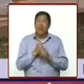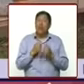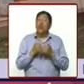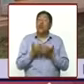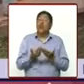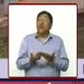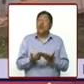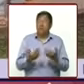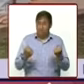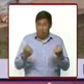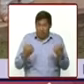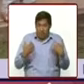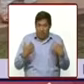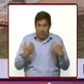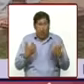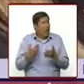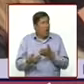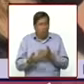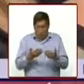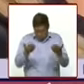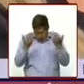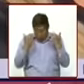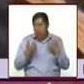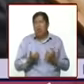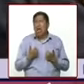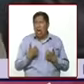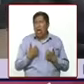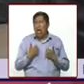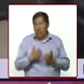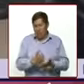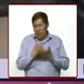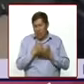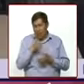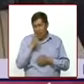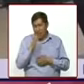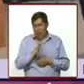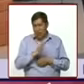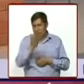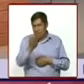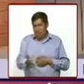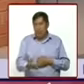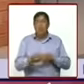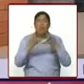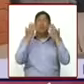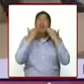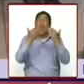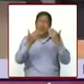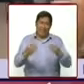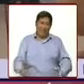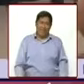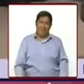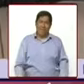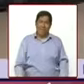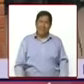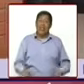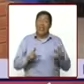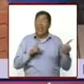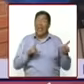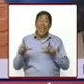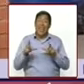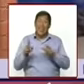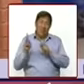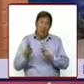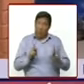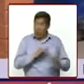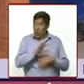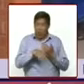mis brazos para ayudar? Oh, vemos también que nos va a colaborar la señorita y muy agradecido. Muy bien, Milton, prepárate igual